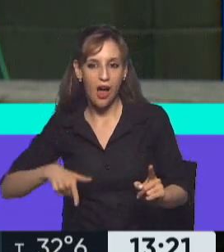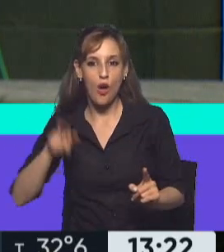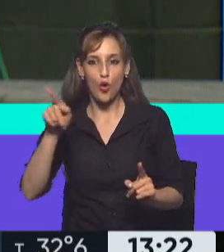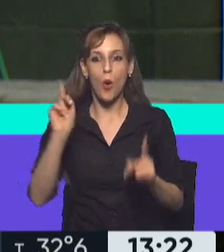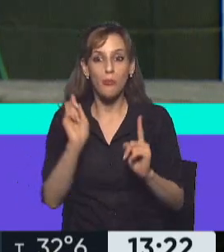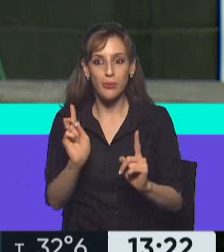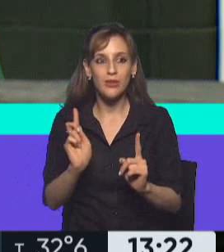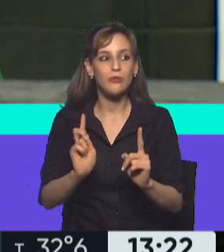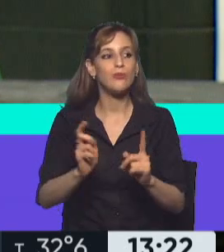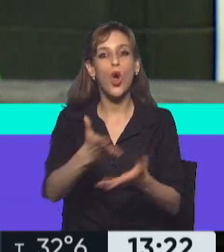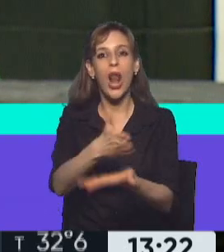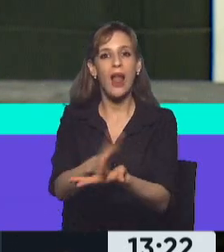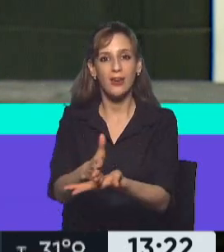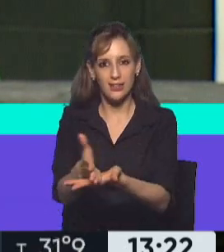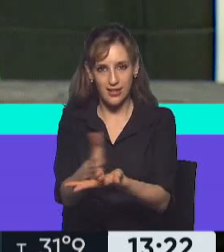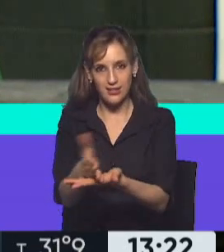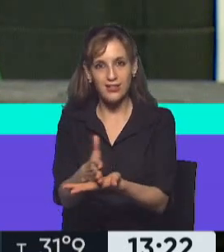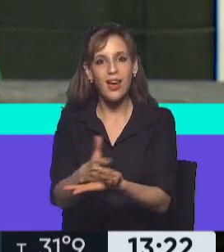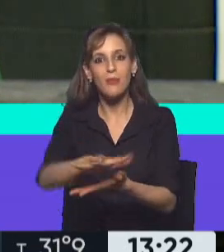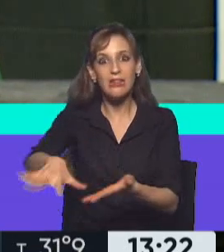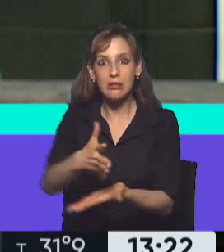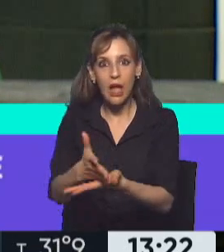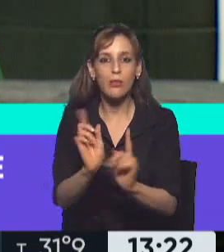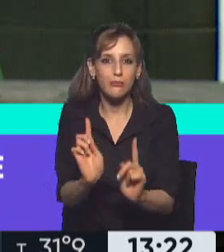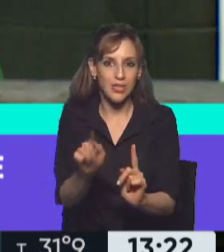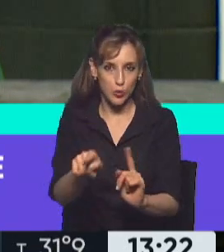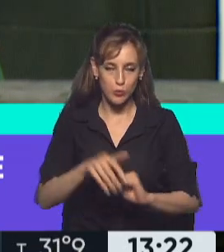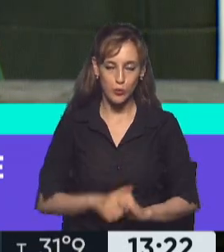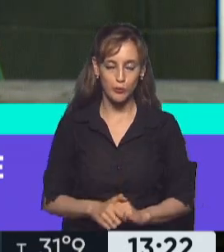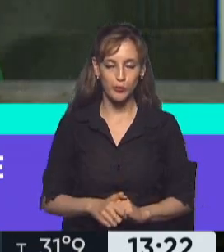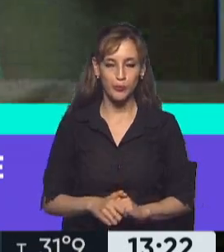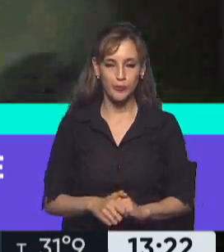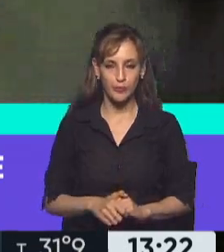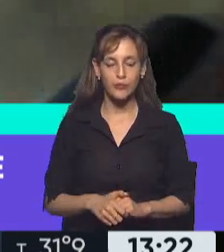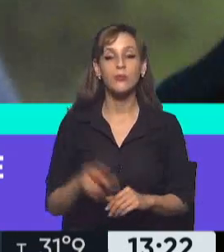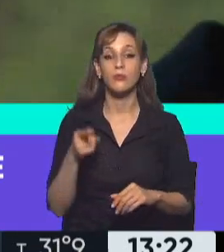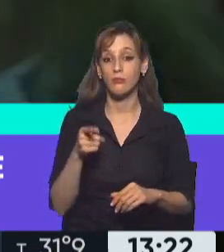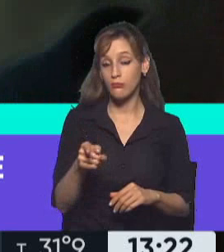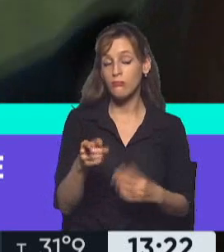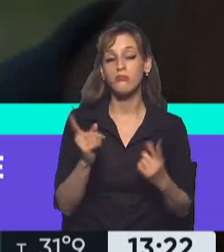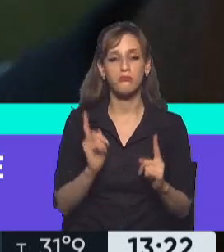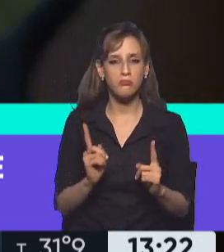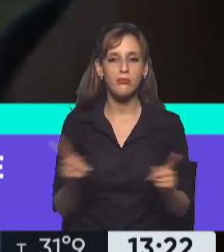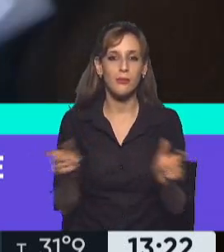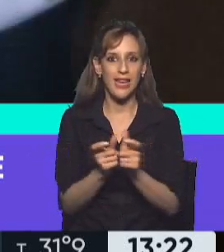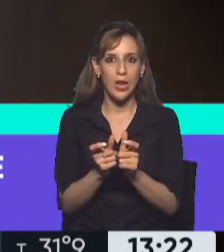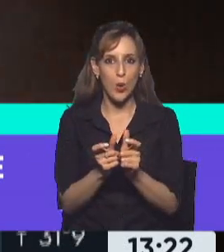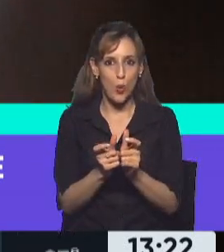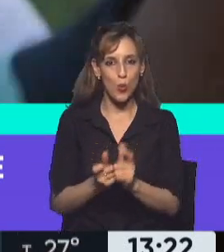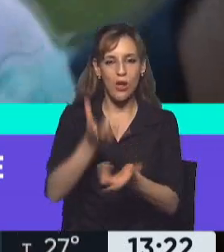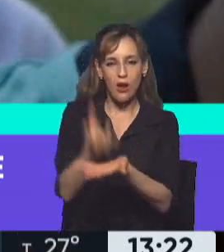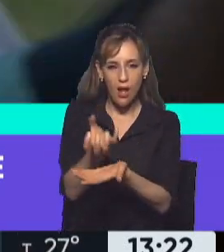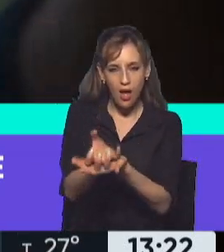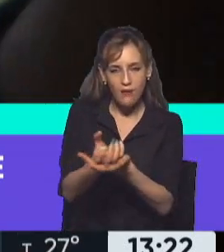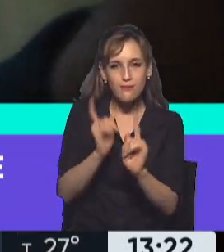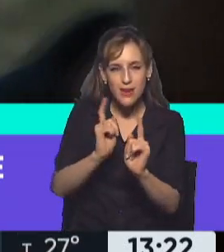esa zona, esa región que fue el Gran Chaco. Y bueno, y venimos con una película nuevamente filmada en